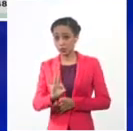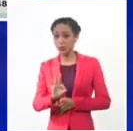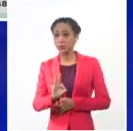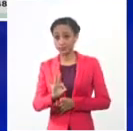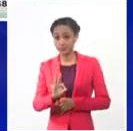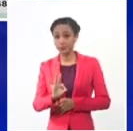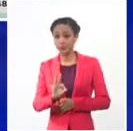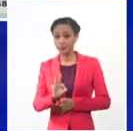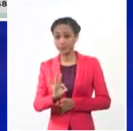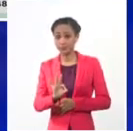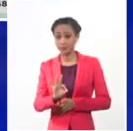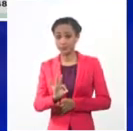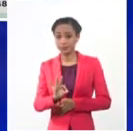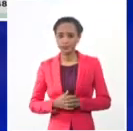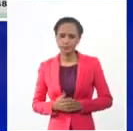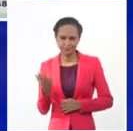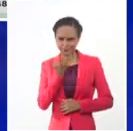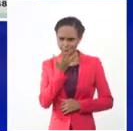de